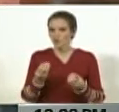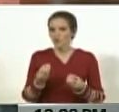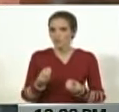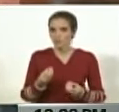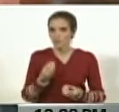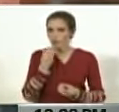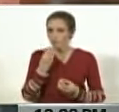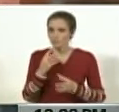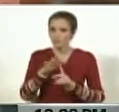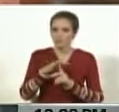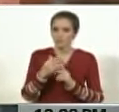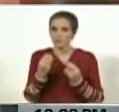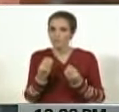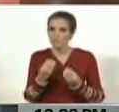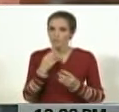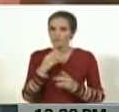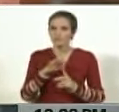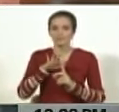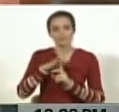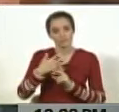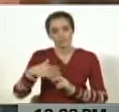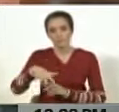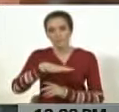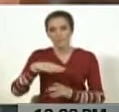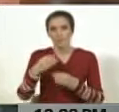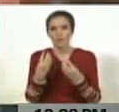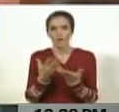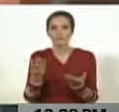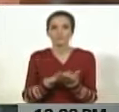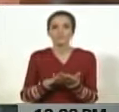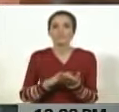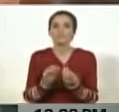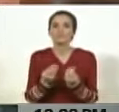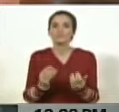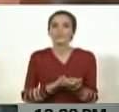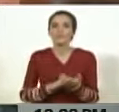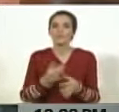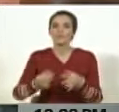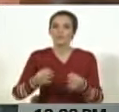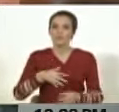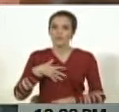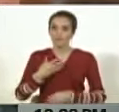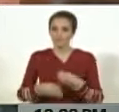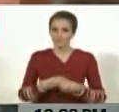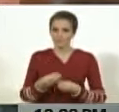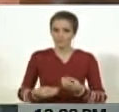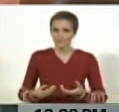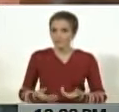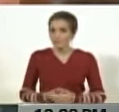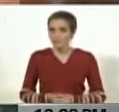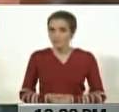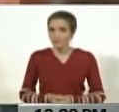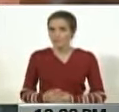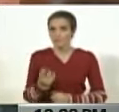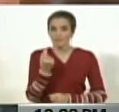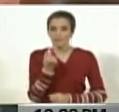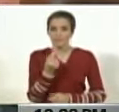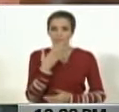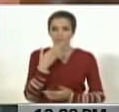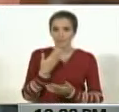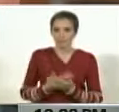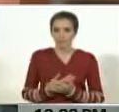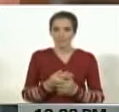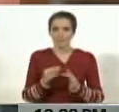cómo son los hechos, cómo son los acontecimientos y qué solución jurídica le puedes dar. Es decir, no está ni siquiera